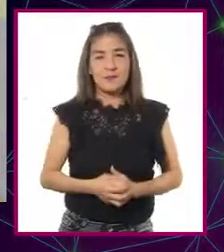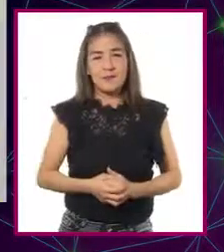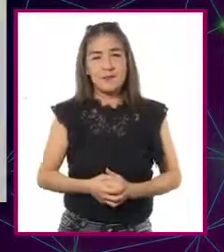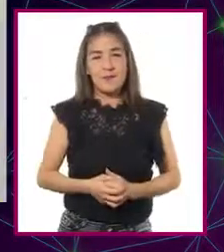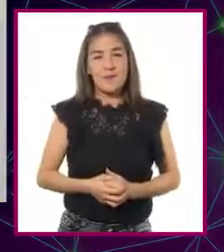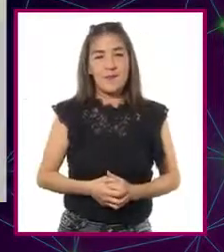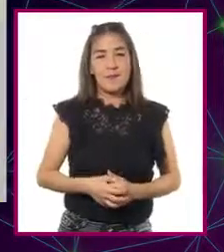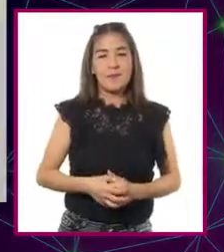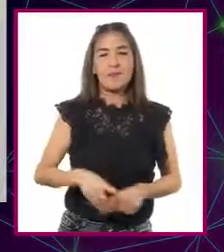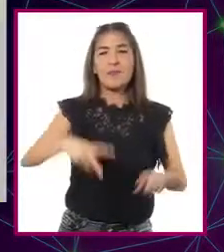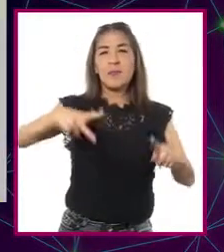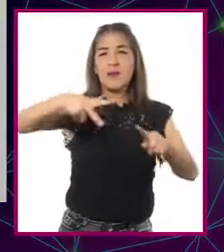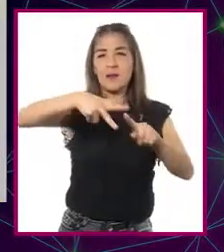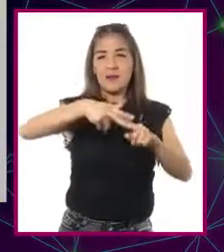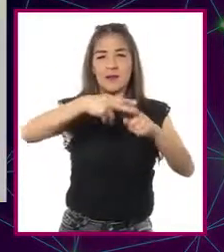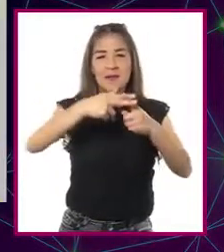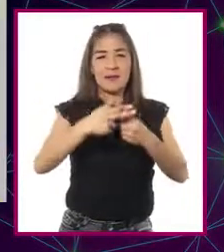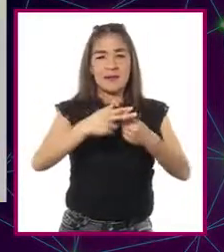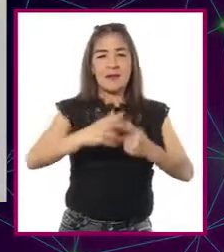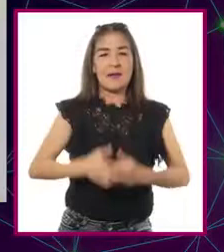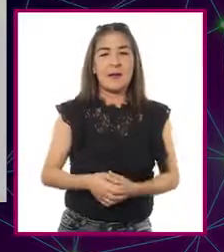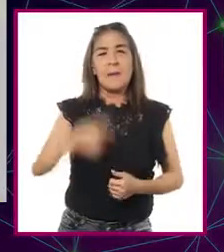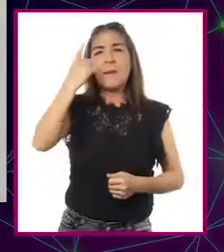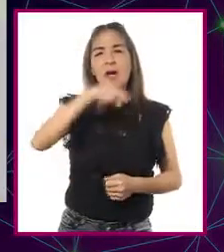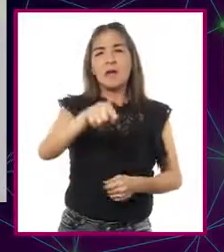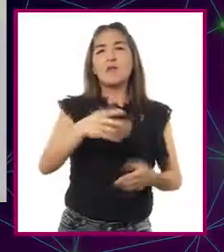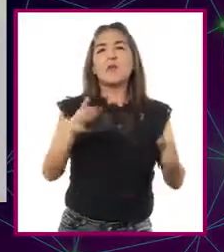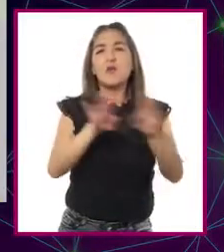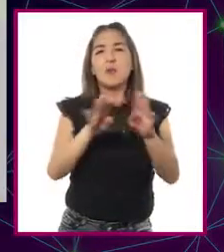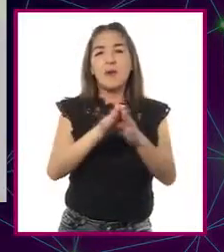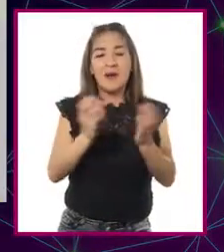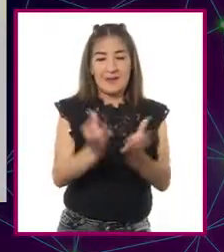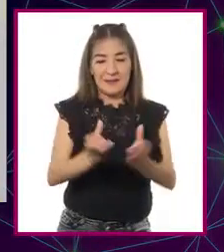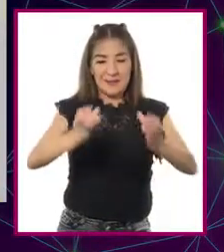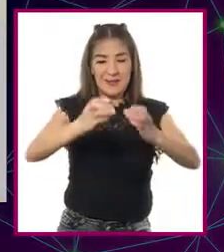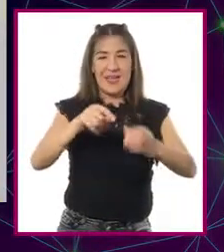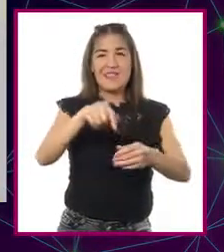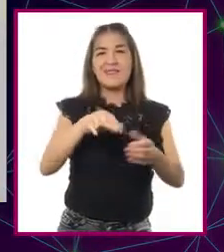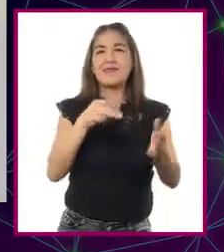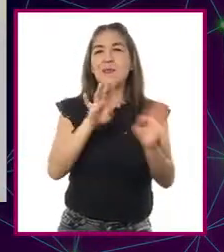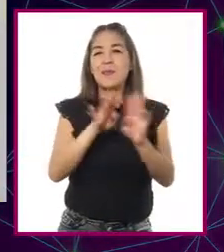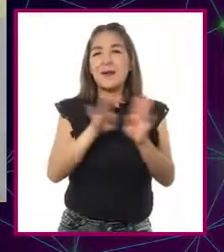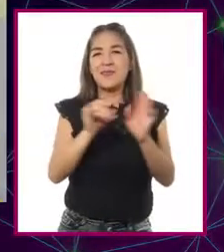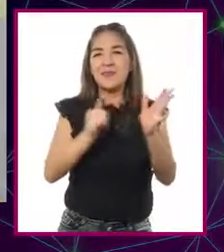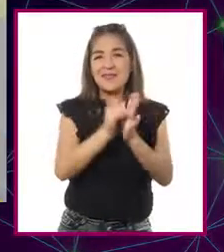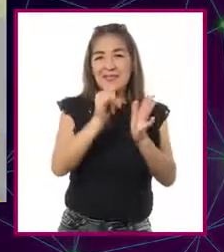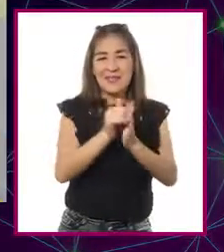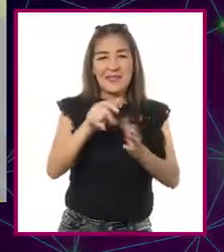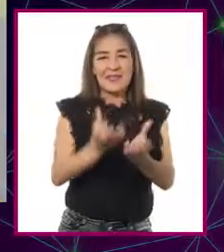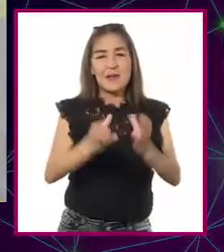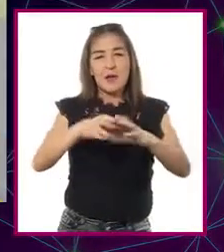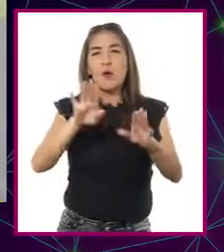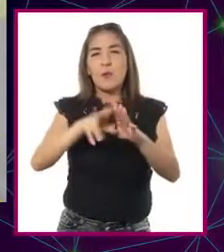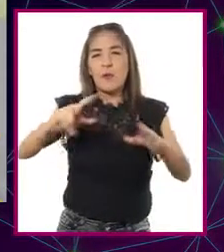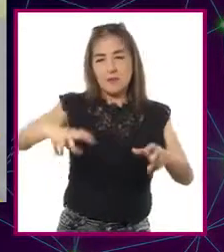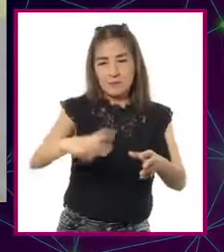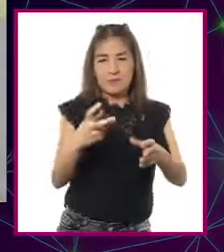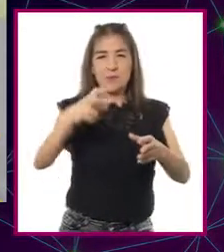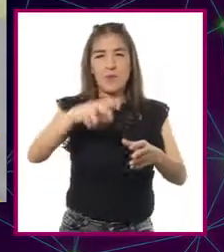Las pinzas para crisol sirven para sujetar recipientes de porcelana u otros materiales o sustancias.